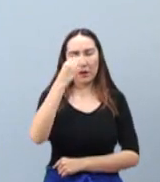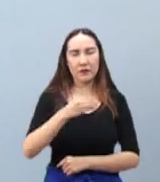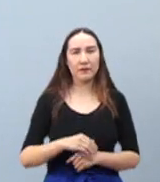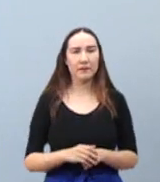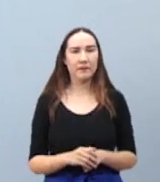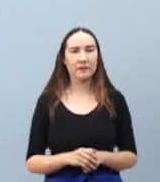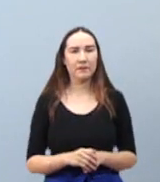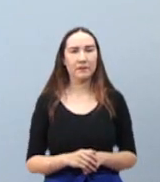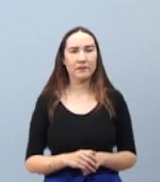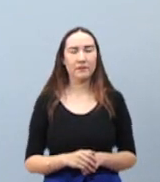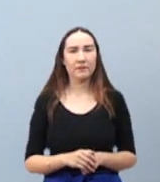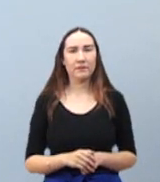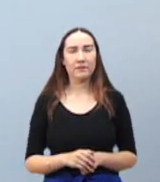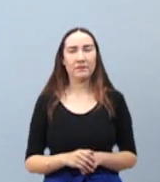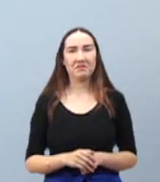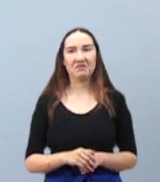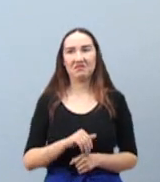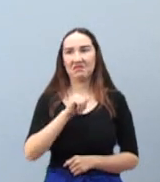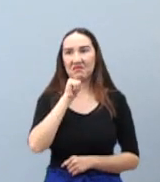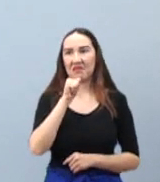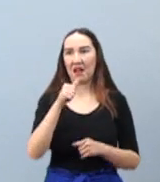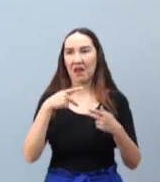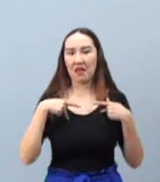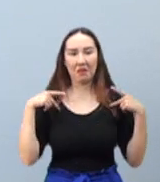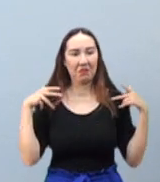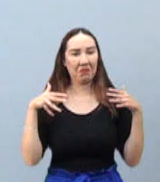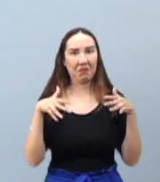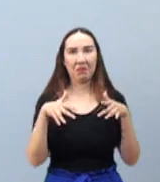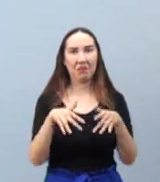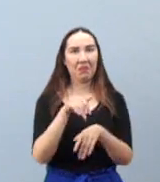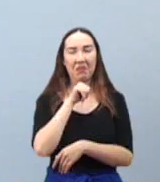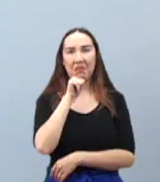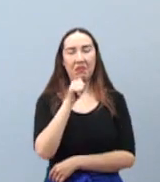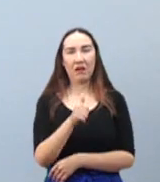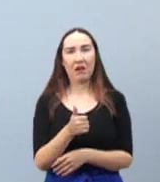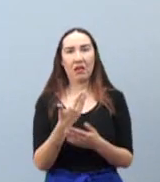No había gente, amiguito, me acuerdo. No había gente. Y sí,